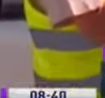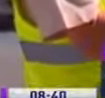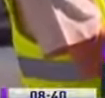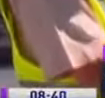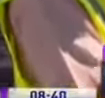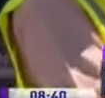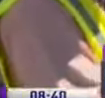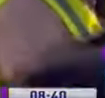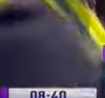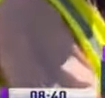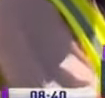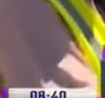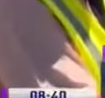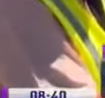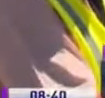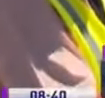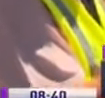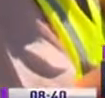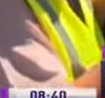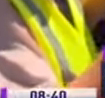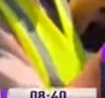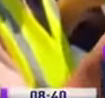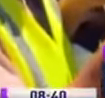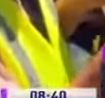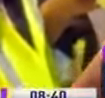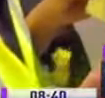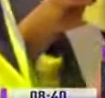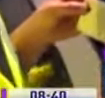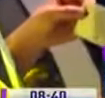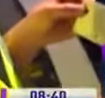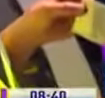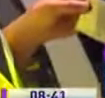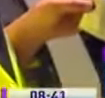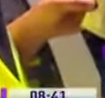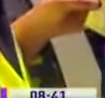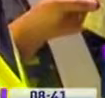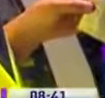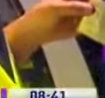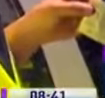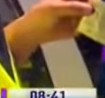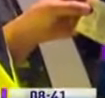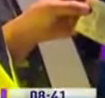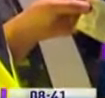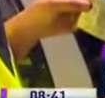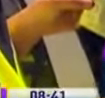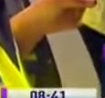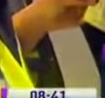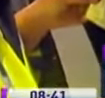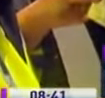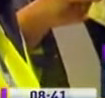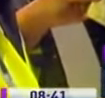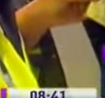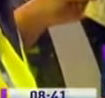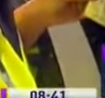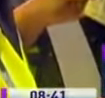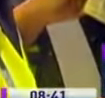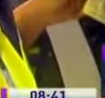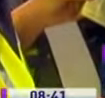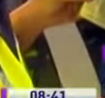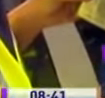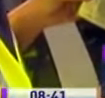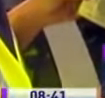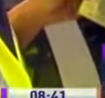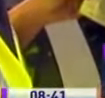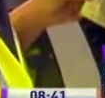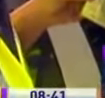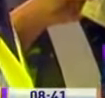porque a veces el apuro, la ignorancia mismo de conocer muy bien el reglamento,